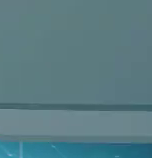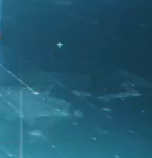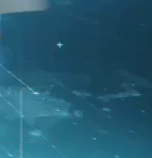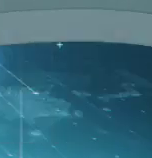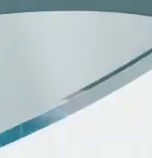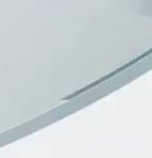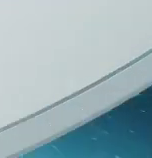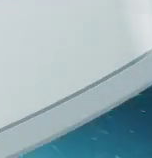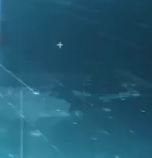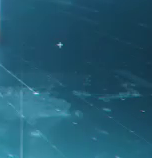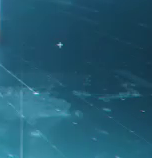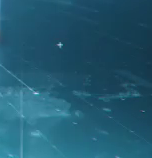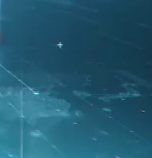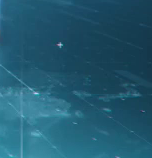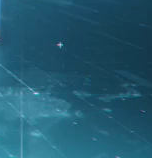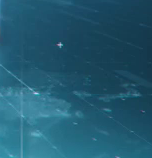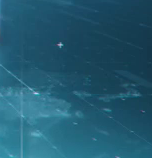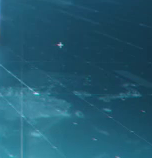mercantiles.